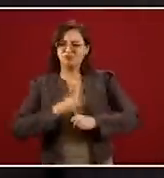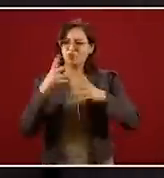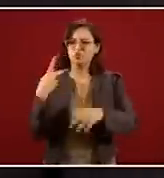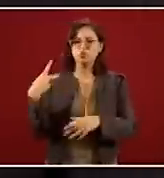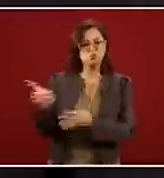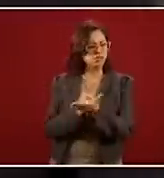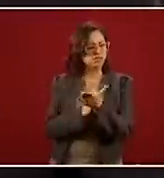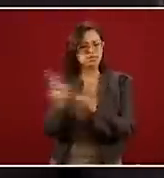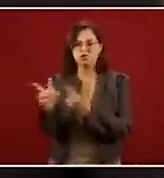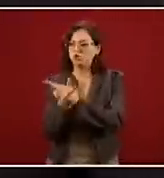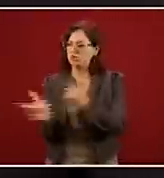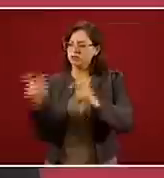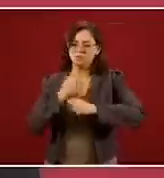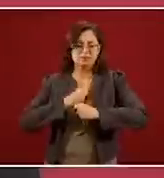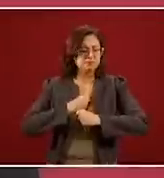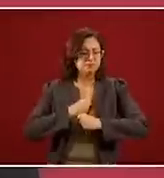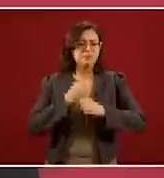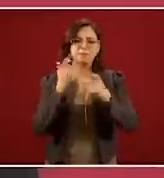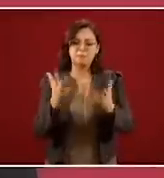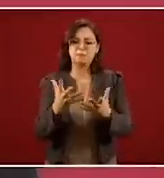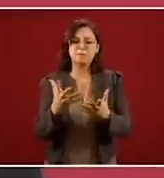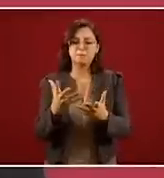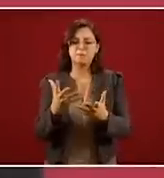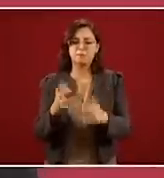el derecho de